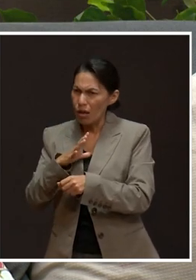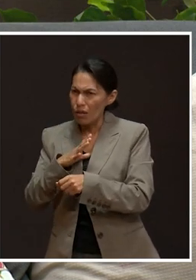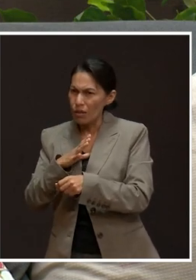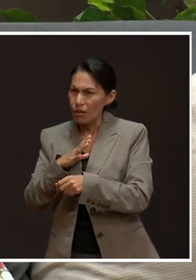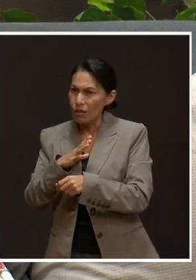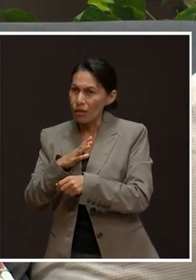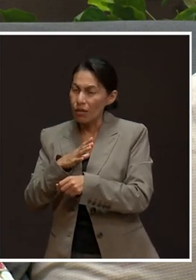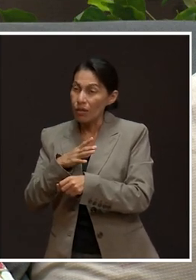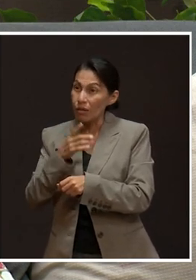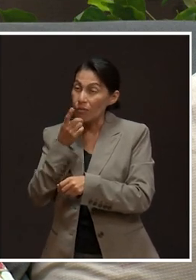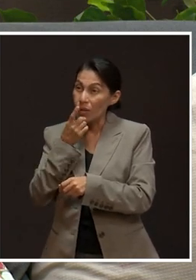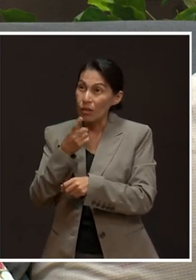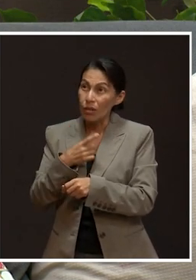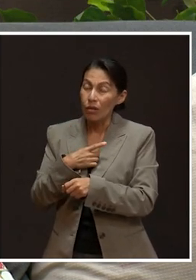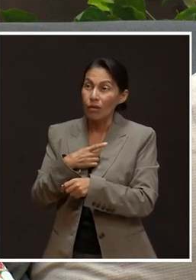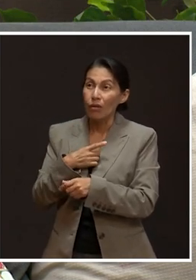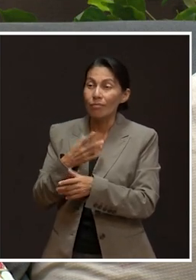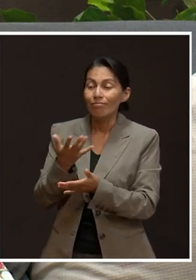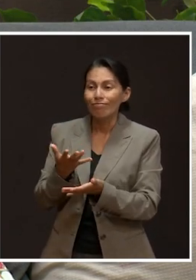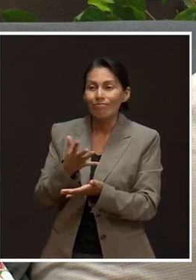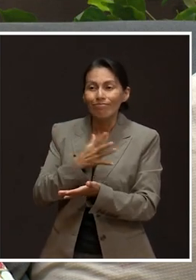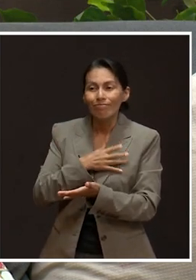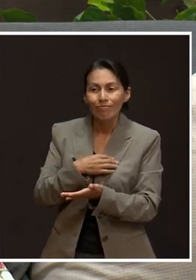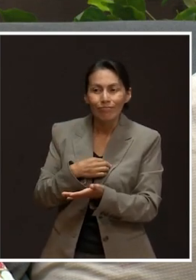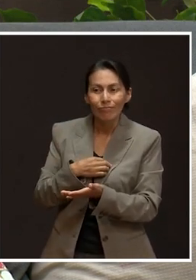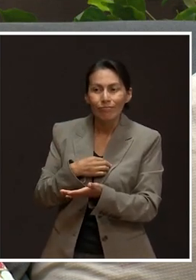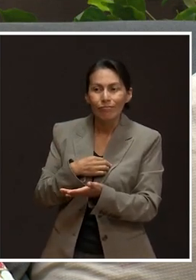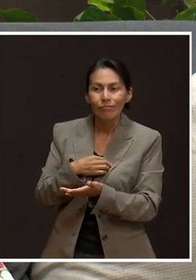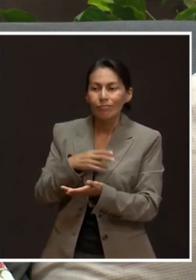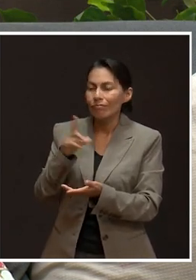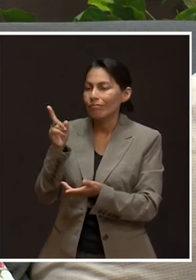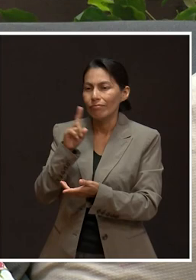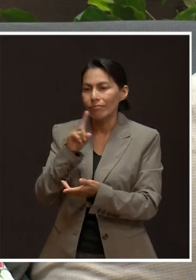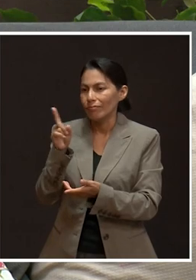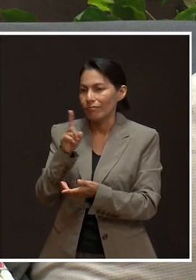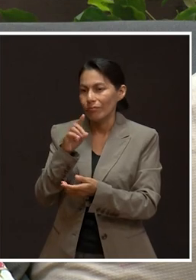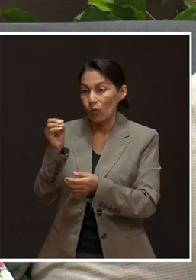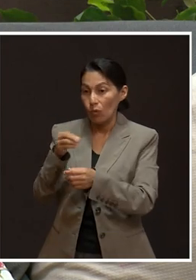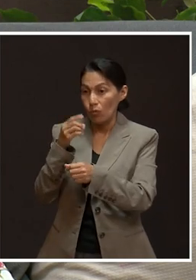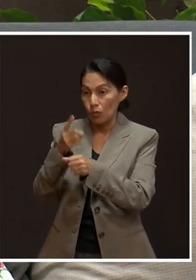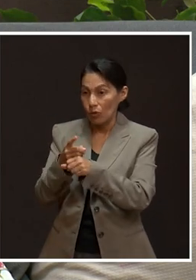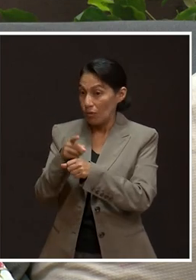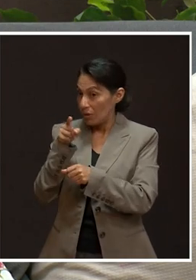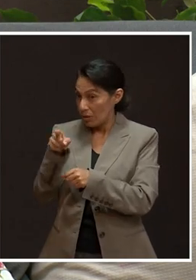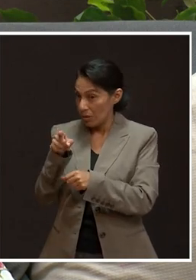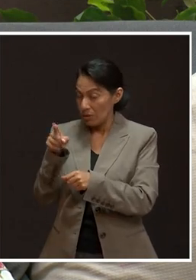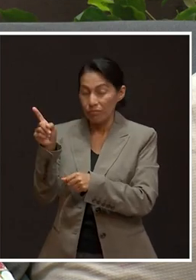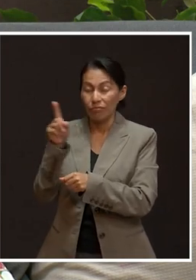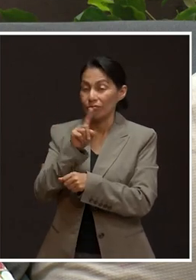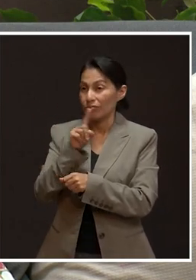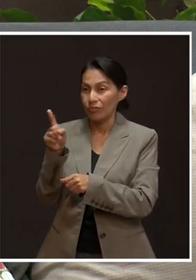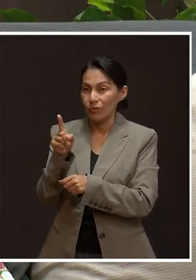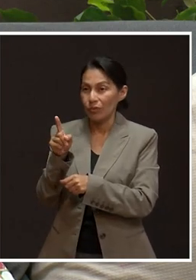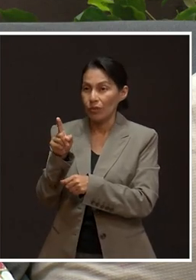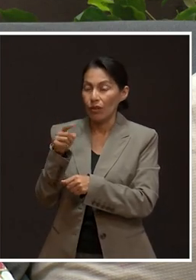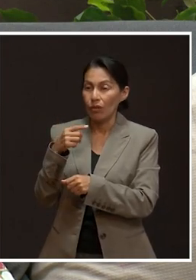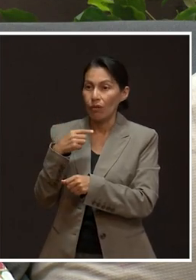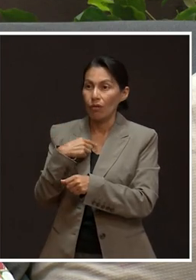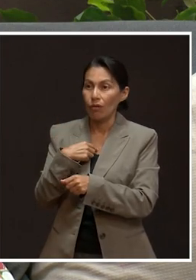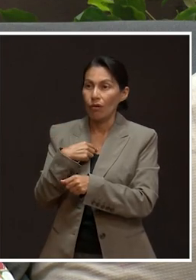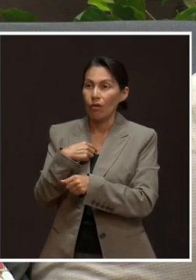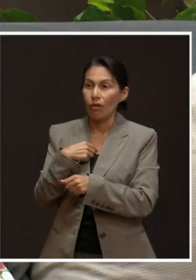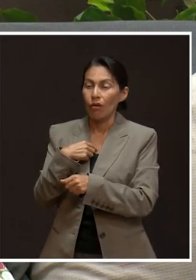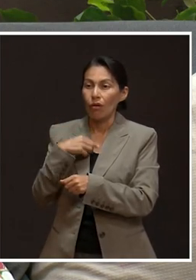en pie, y me dijo, ¿sabes qué, hija? No, y la oportunidad no es para ti. Entonces, yo estaba en mi cama,